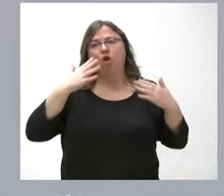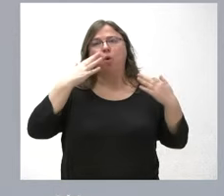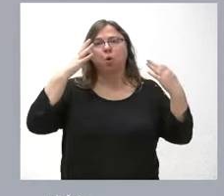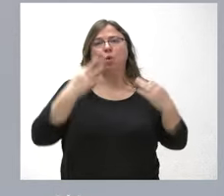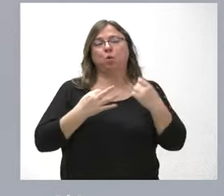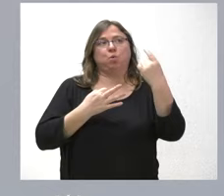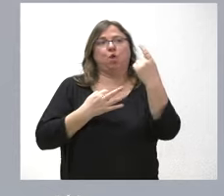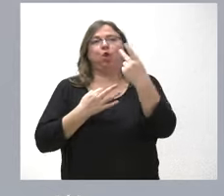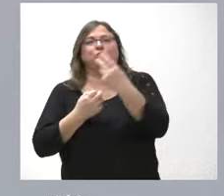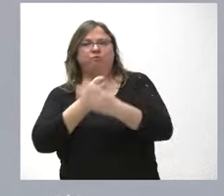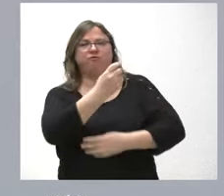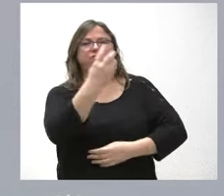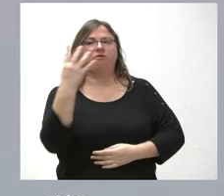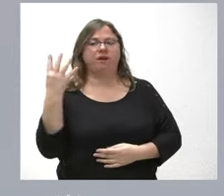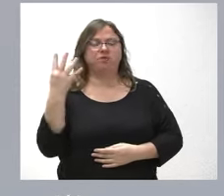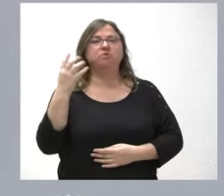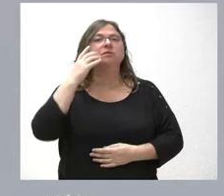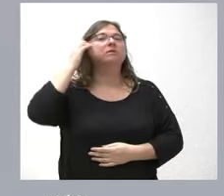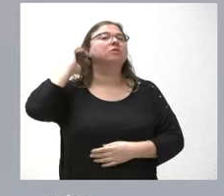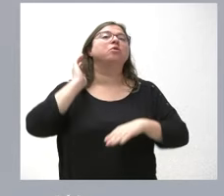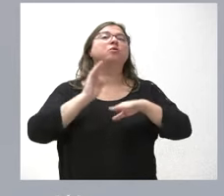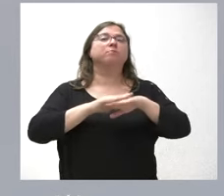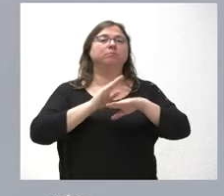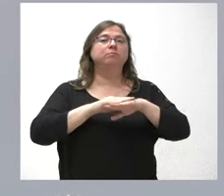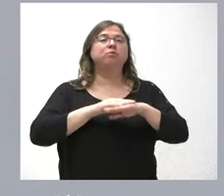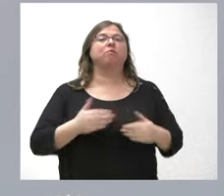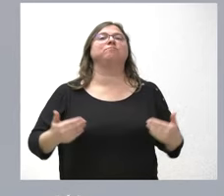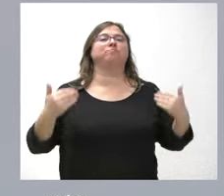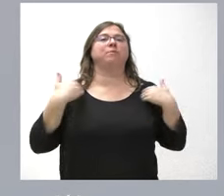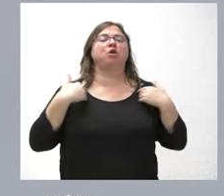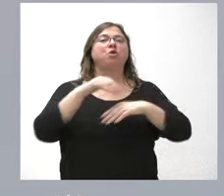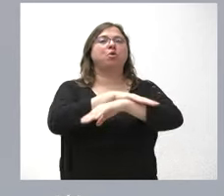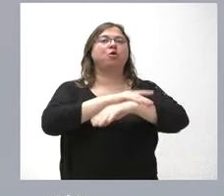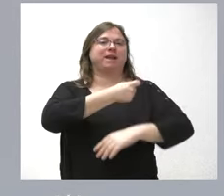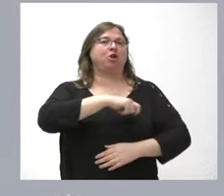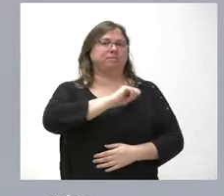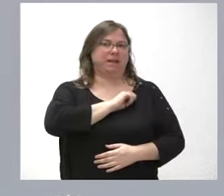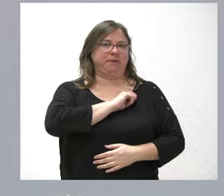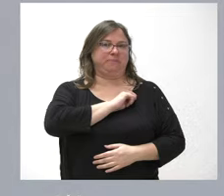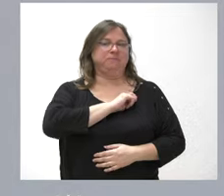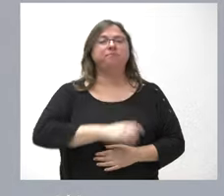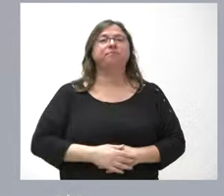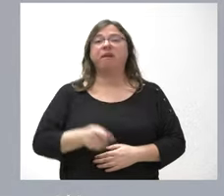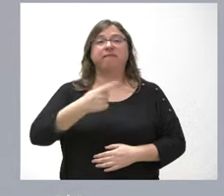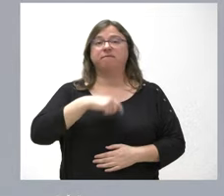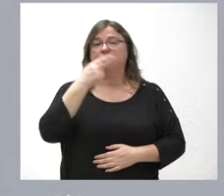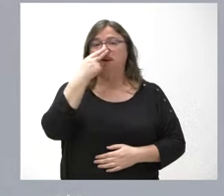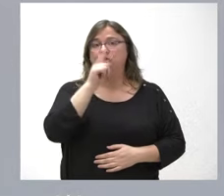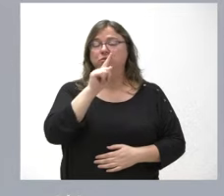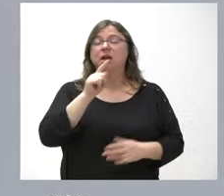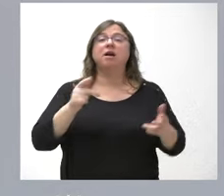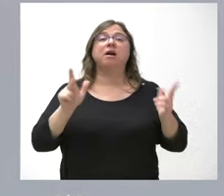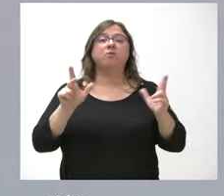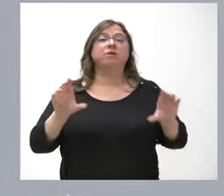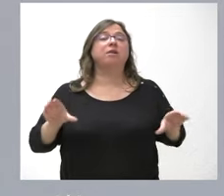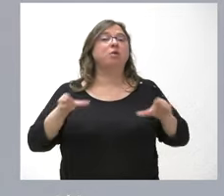caso ni dos, sino varios, pues se derivan inmediatamente a quien tiene la competencia para ello, que es el Gobierno de España. Nosotros no tenemos ningún interés en que la autorización corresponda a la Junta de